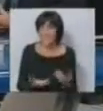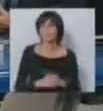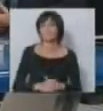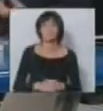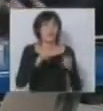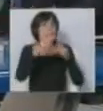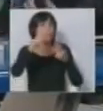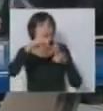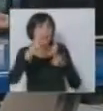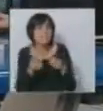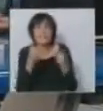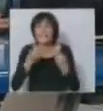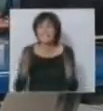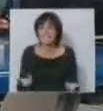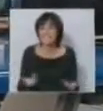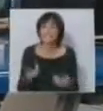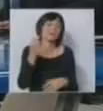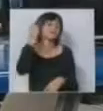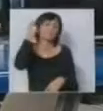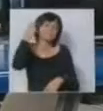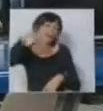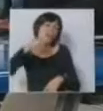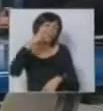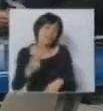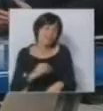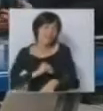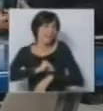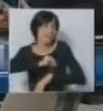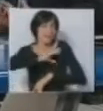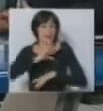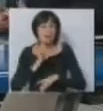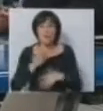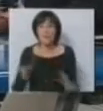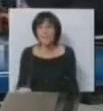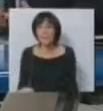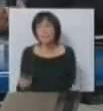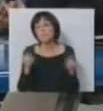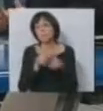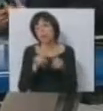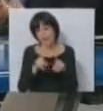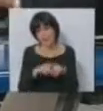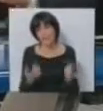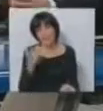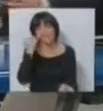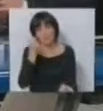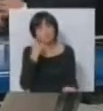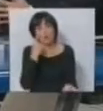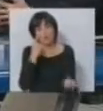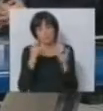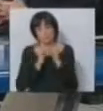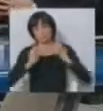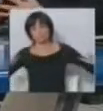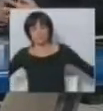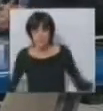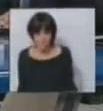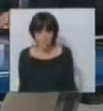Wanda Nara, ¿no? ¿Qué pasó con esta chica hoy? Es el día de los enamorados. Ah. Entonces es como la pareja que venimos ya promocionando, digámoslo, ¿no? Sí,